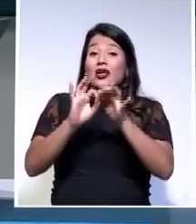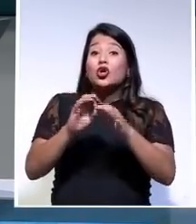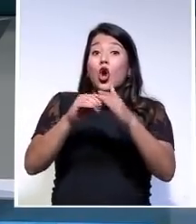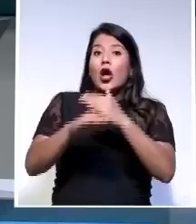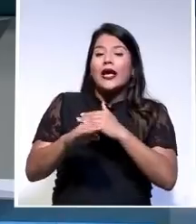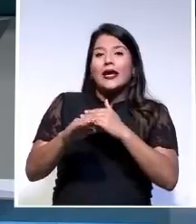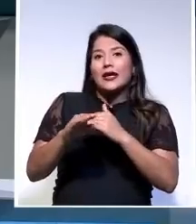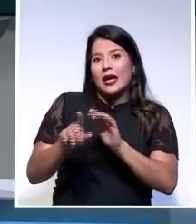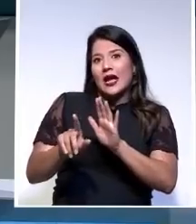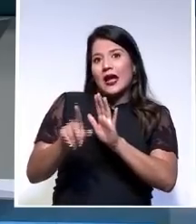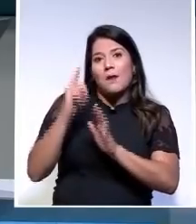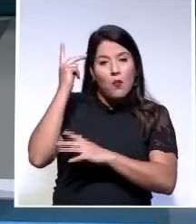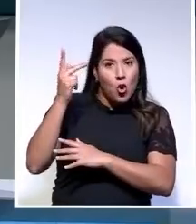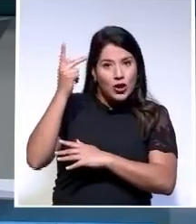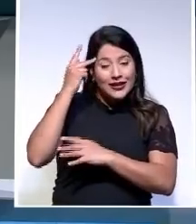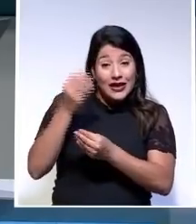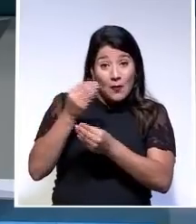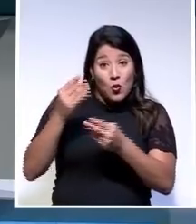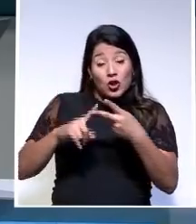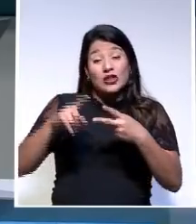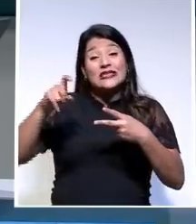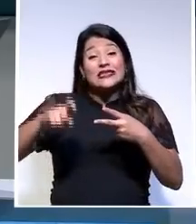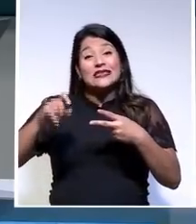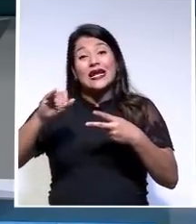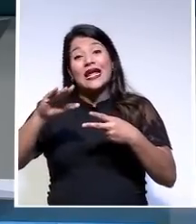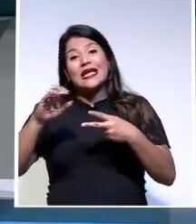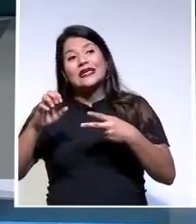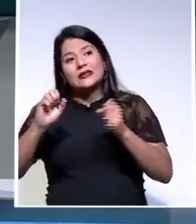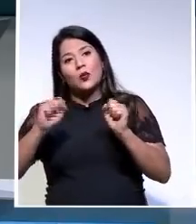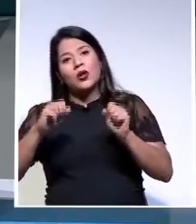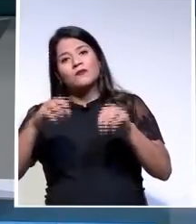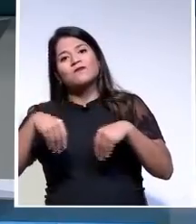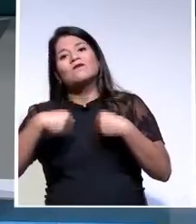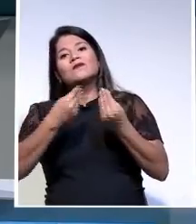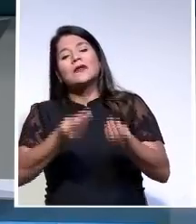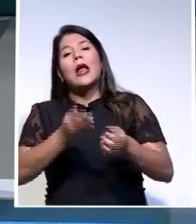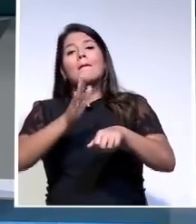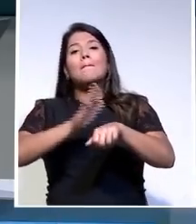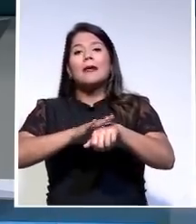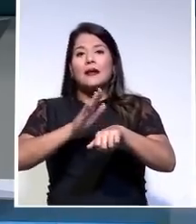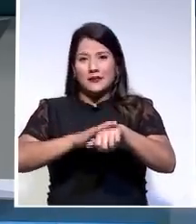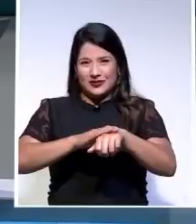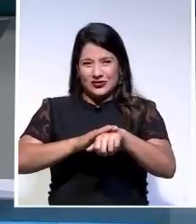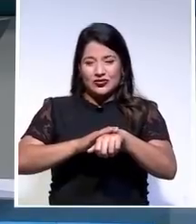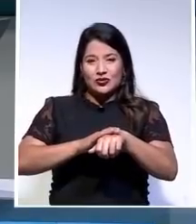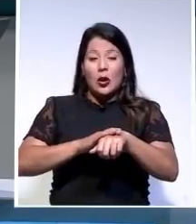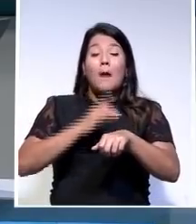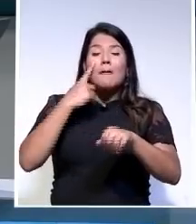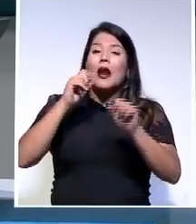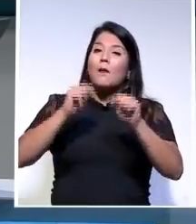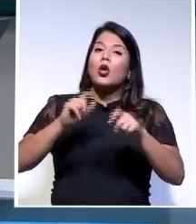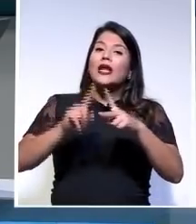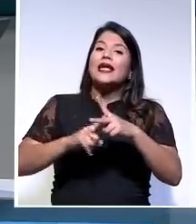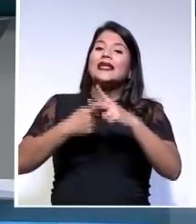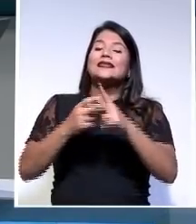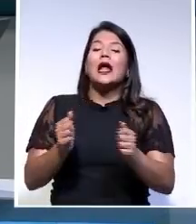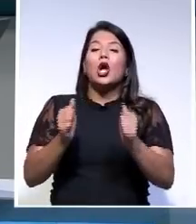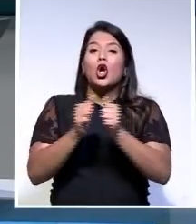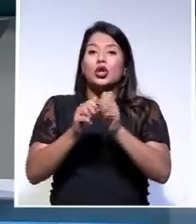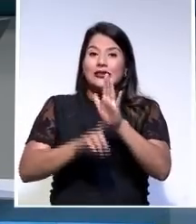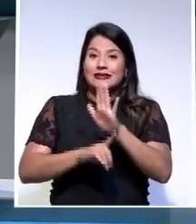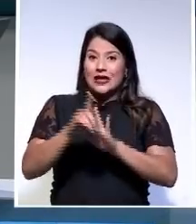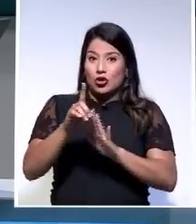en la necesidad de que el ICE devuelva varias frecuencias que permitan iniciar con el desarrollo de la